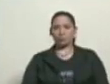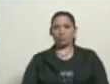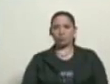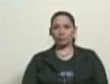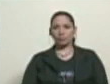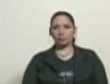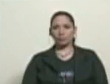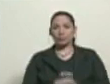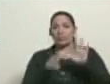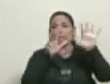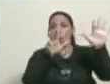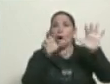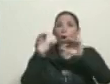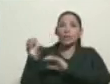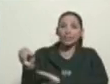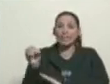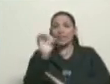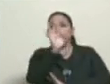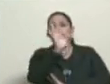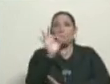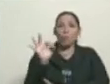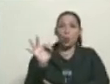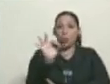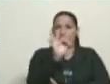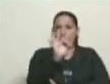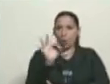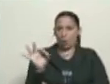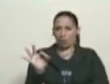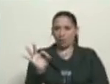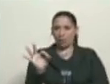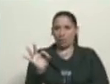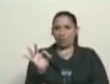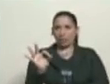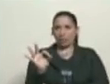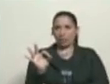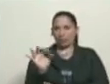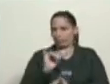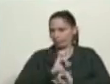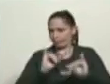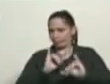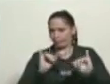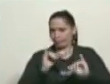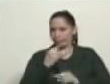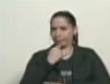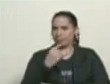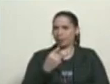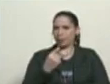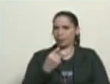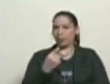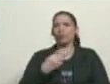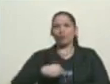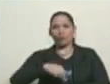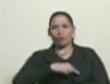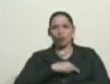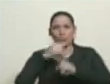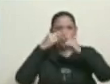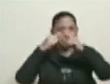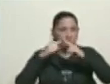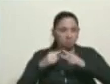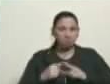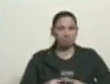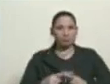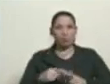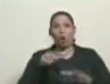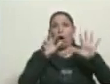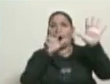el 80%, medido ya, como lo hemos medido, el